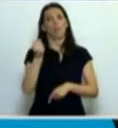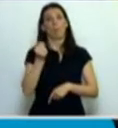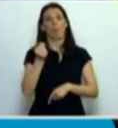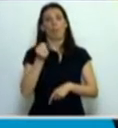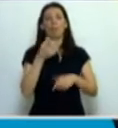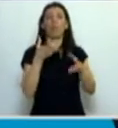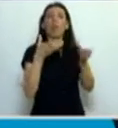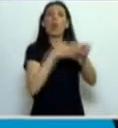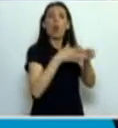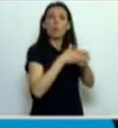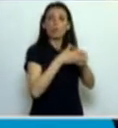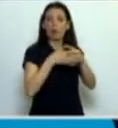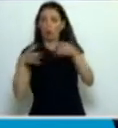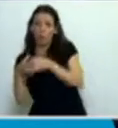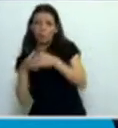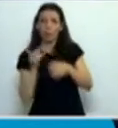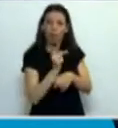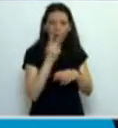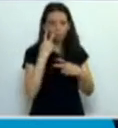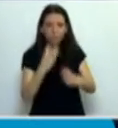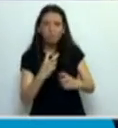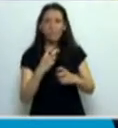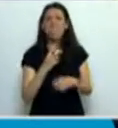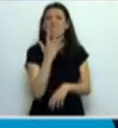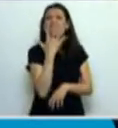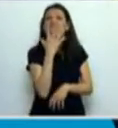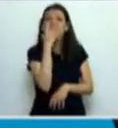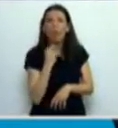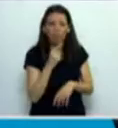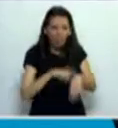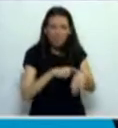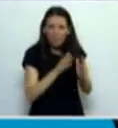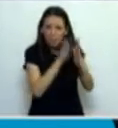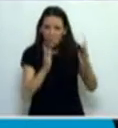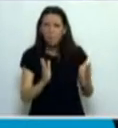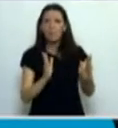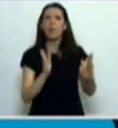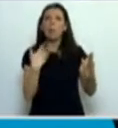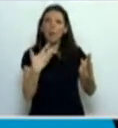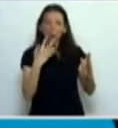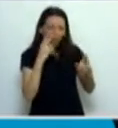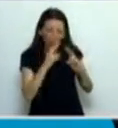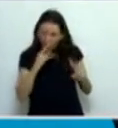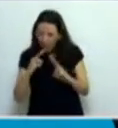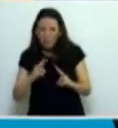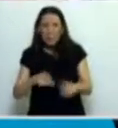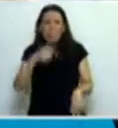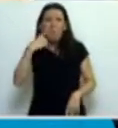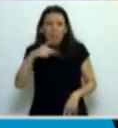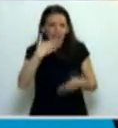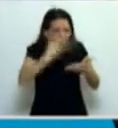La Comisión Mixta Revisora de Cuentas dio apenas 5 días para que se estudiaran miles de folios